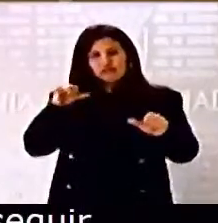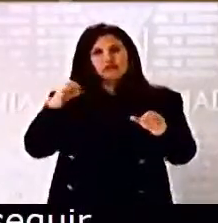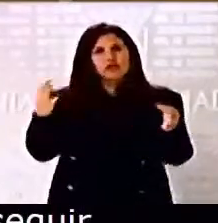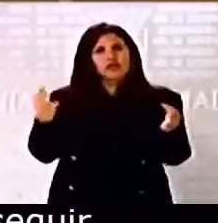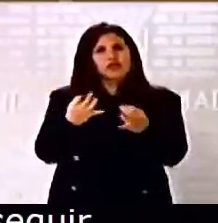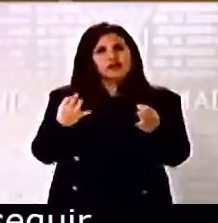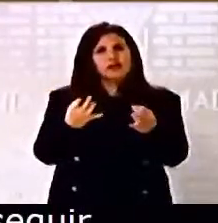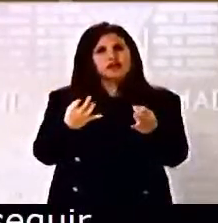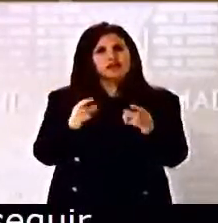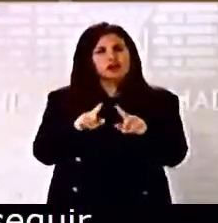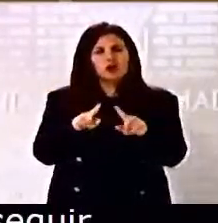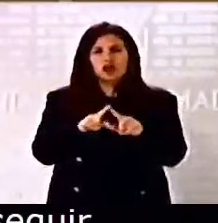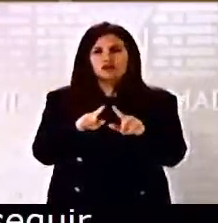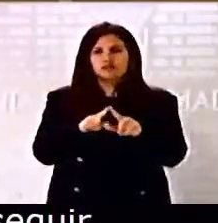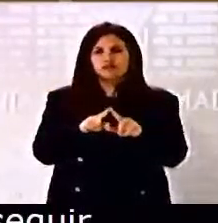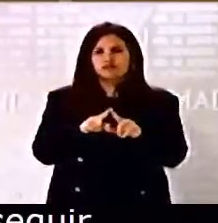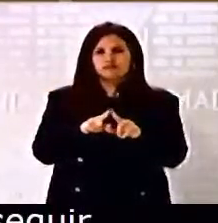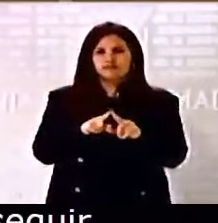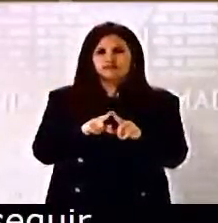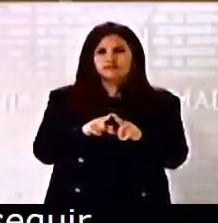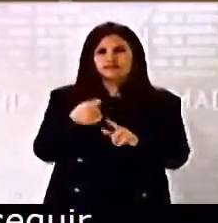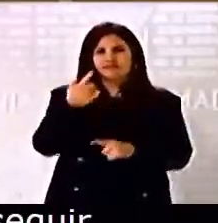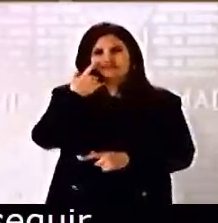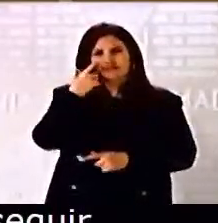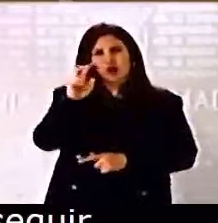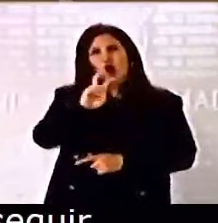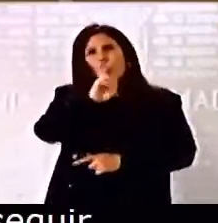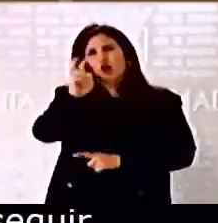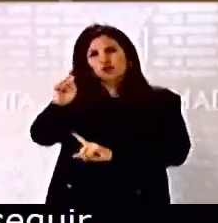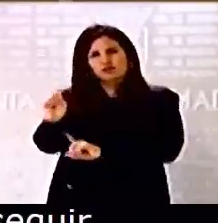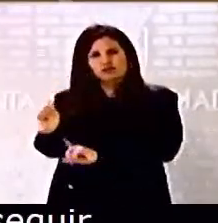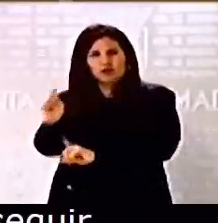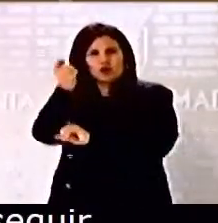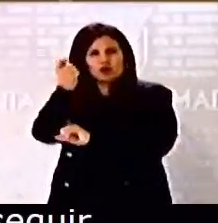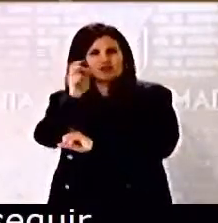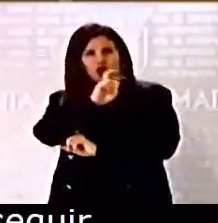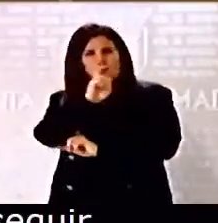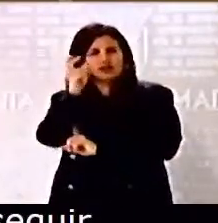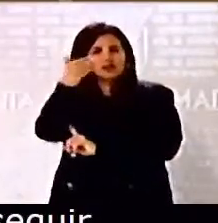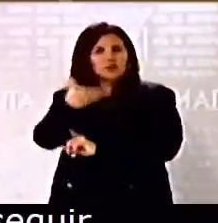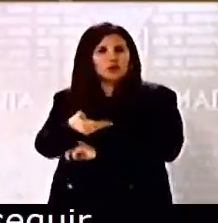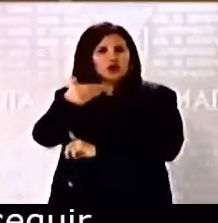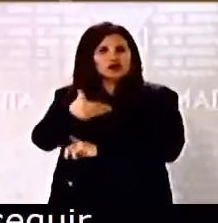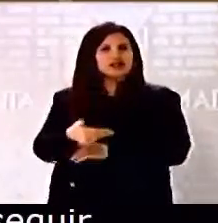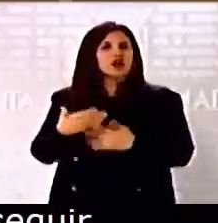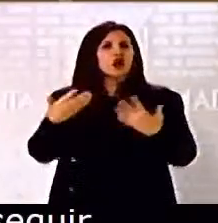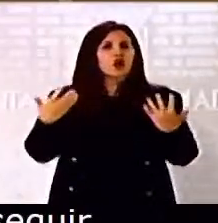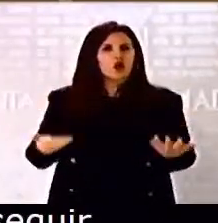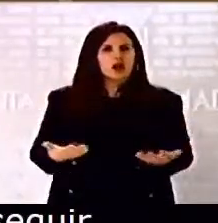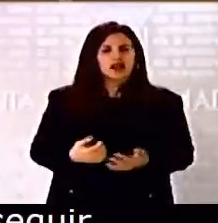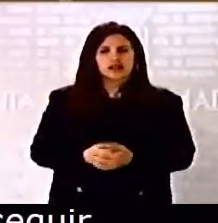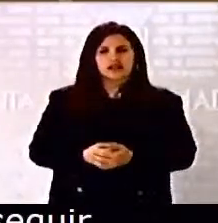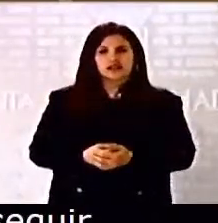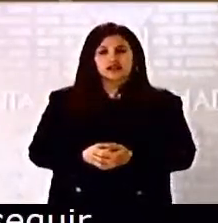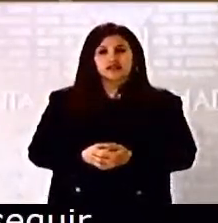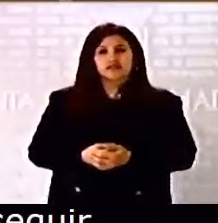acometer el otro gran logro, que es detectar los brotes,